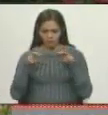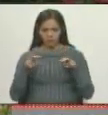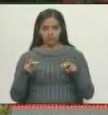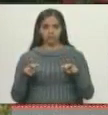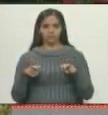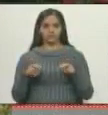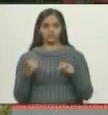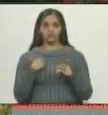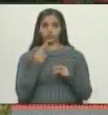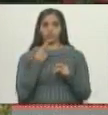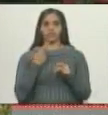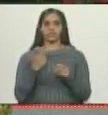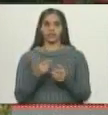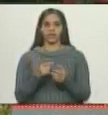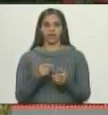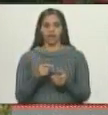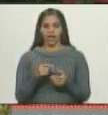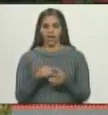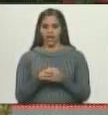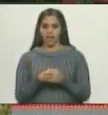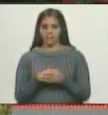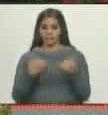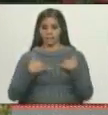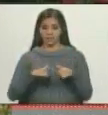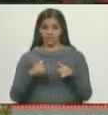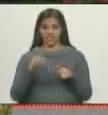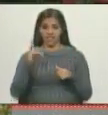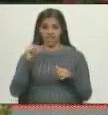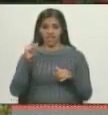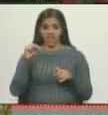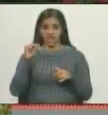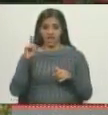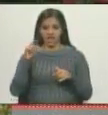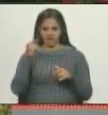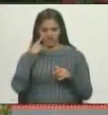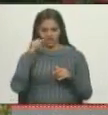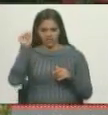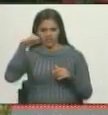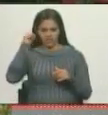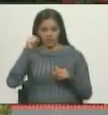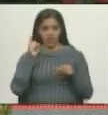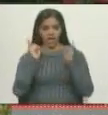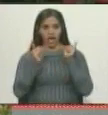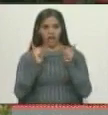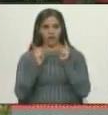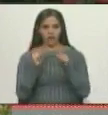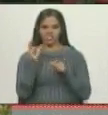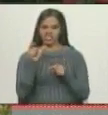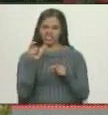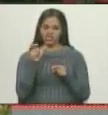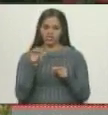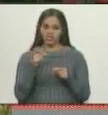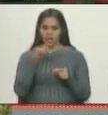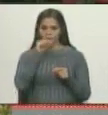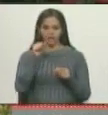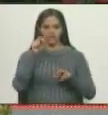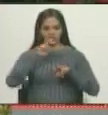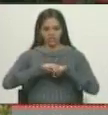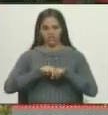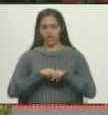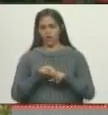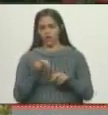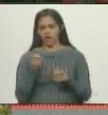Y yo le comentaba a Daniela, viendo los videos, le digo, hay algunos compañeros que critican a Nicolás porque se ha sentado a conversar.